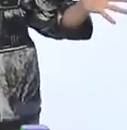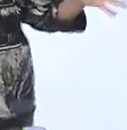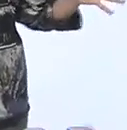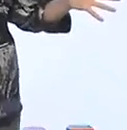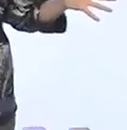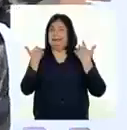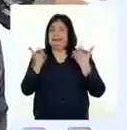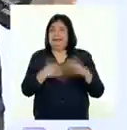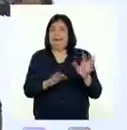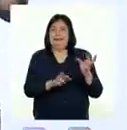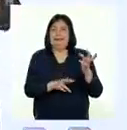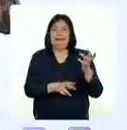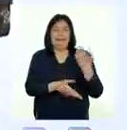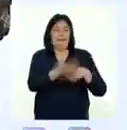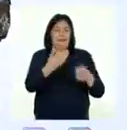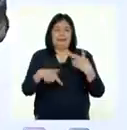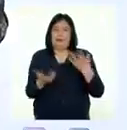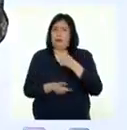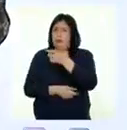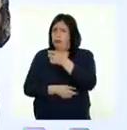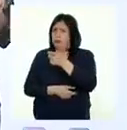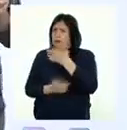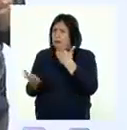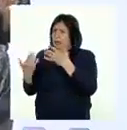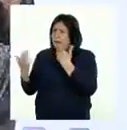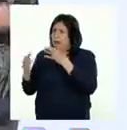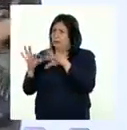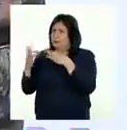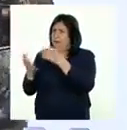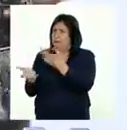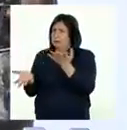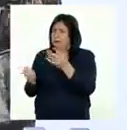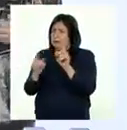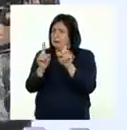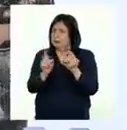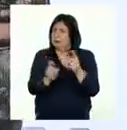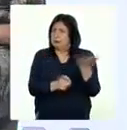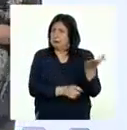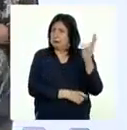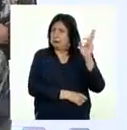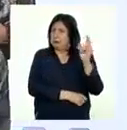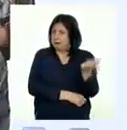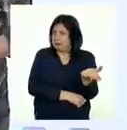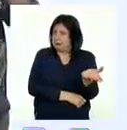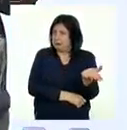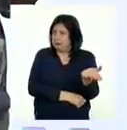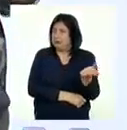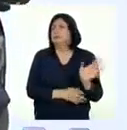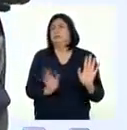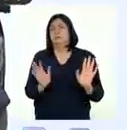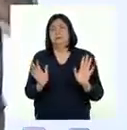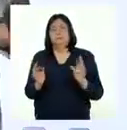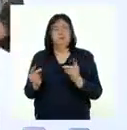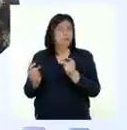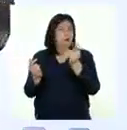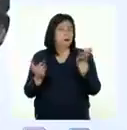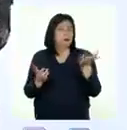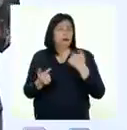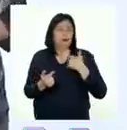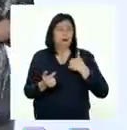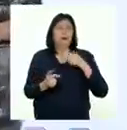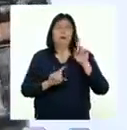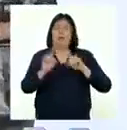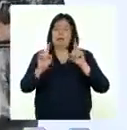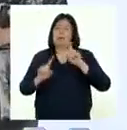Hemos regresado aquí al programa. ¿Y ustedes lograron conversar con sus familiares sobre la pregunta que nos hizo la profesora? Yo